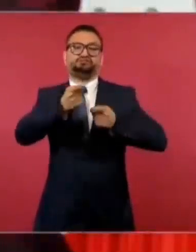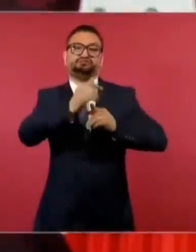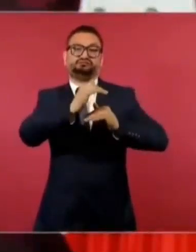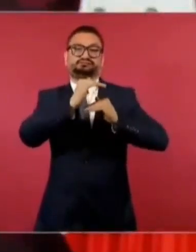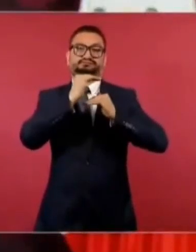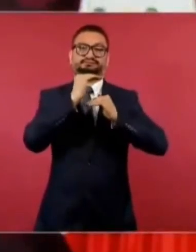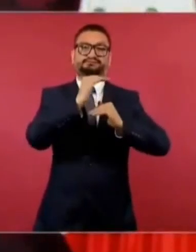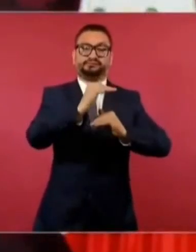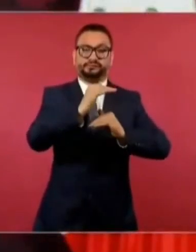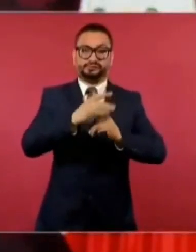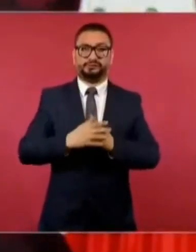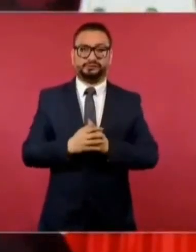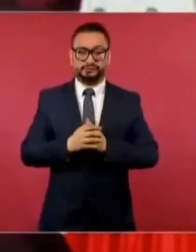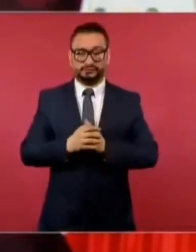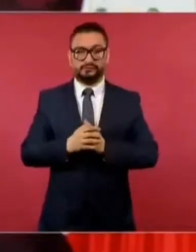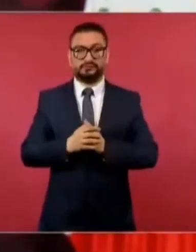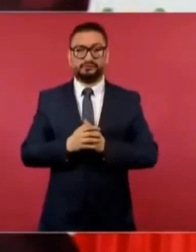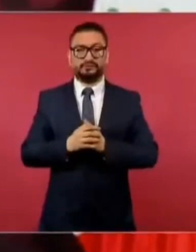y